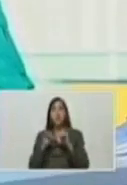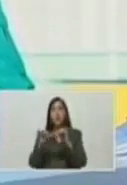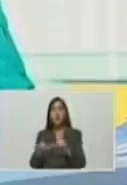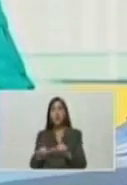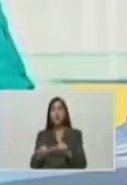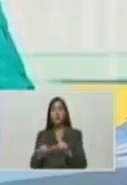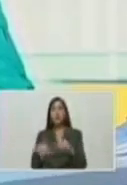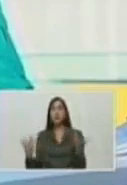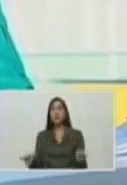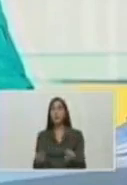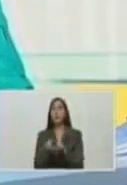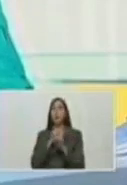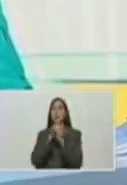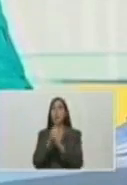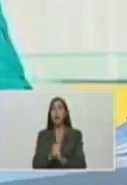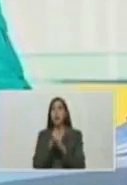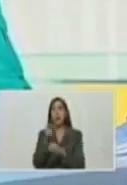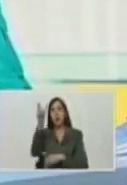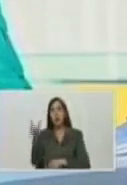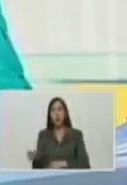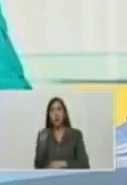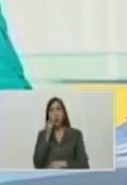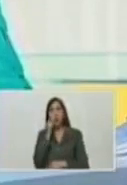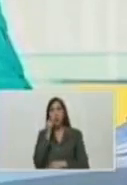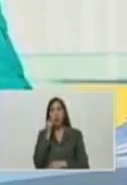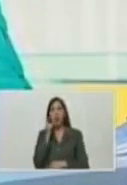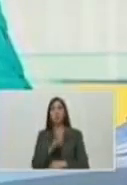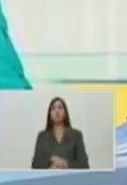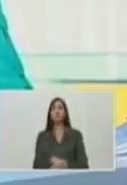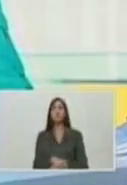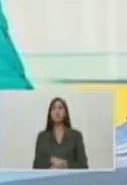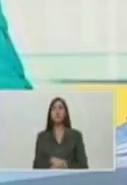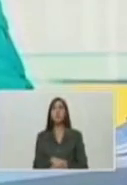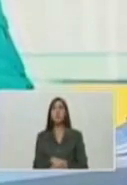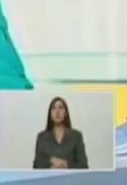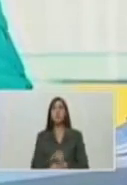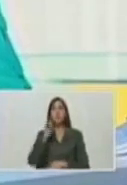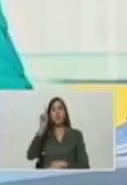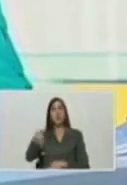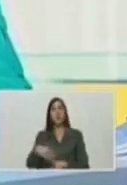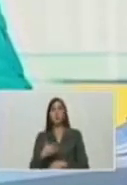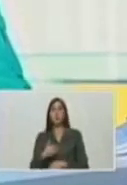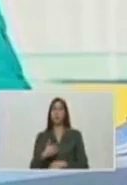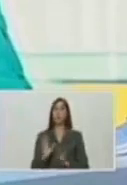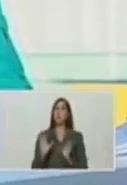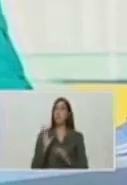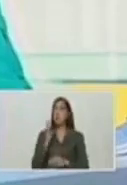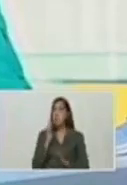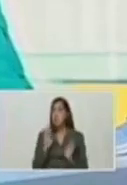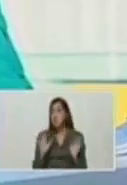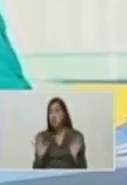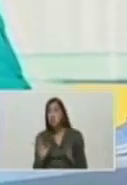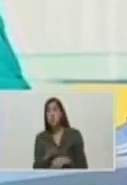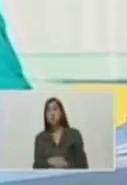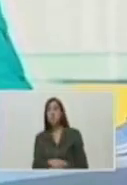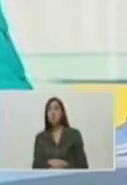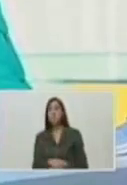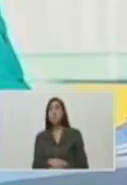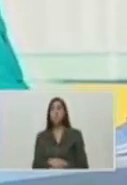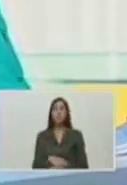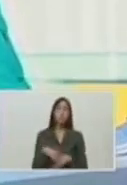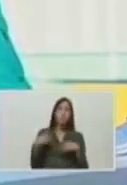primero que le di fue al potro. ¡Dale, potro! Y también me sirve para mí, para cuando yo esté medio